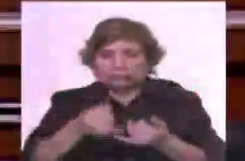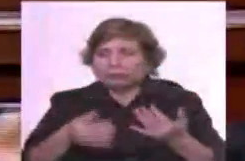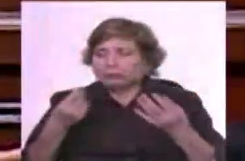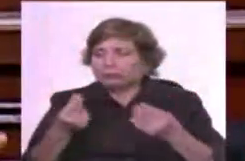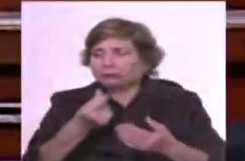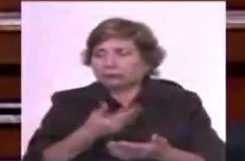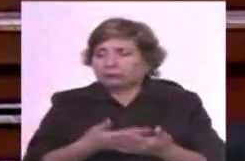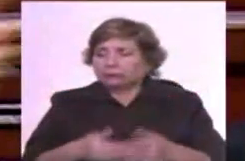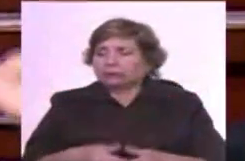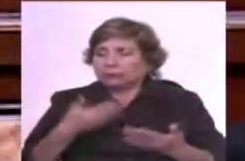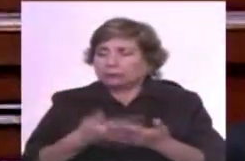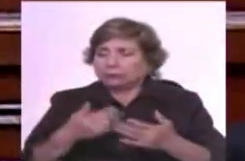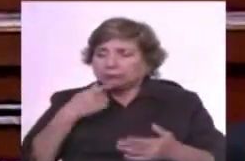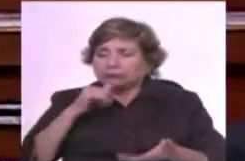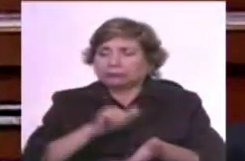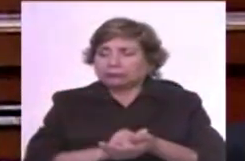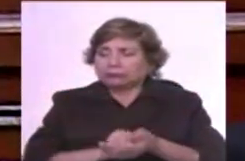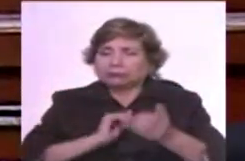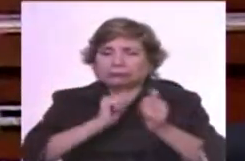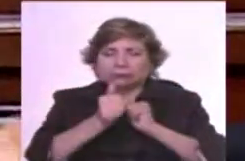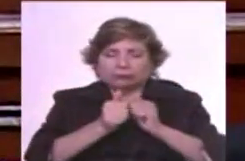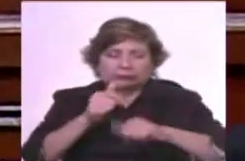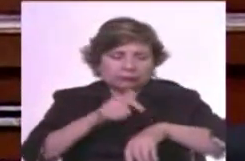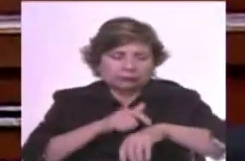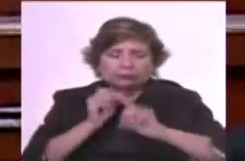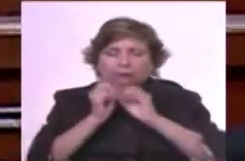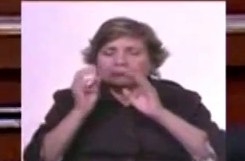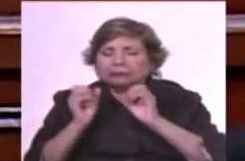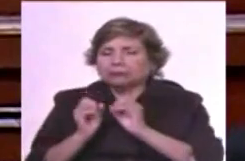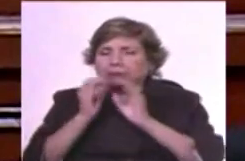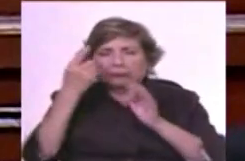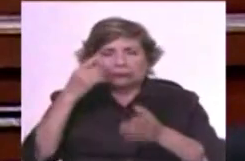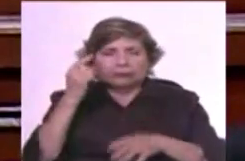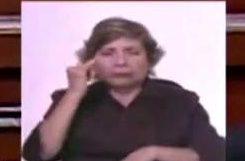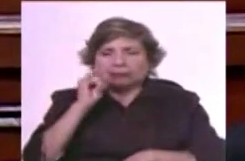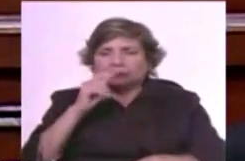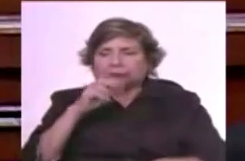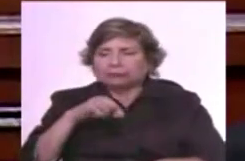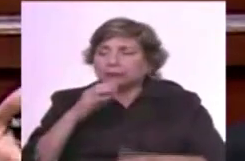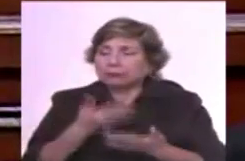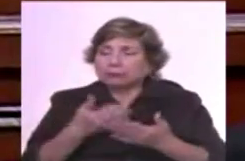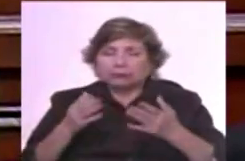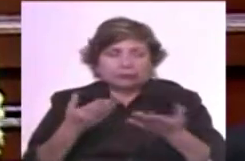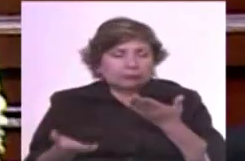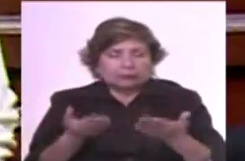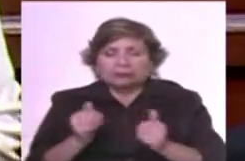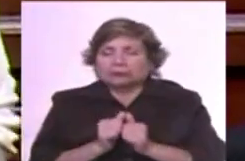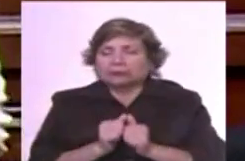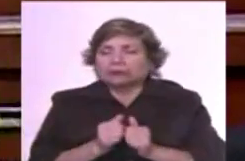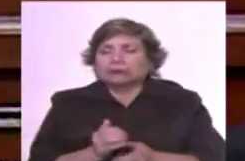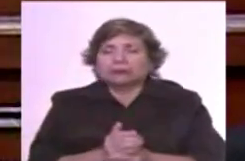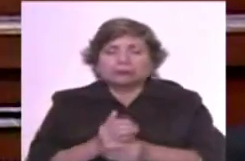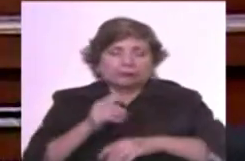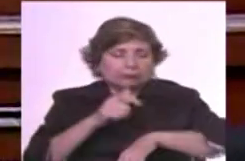Karina, muy buenas tardes. Información en vivo y el Pleno del Congreso aprobó acusar a la ex